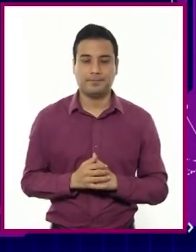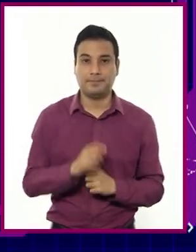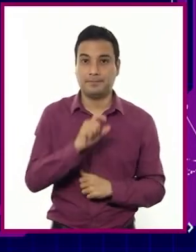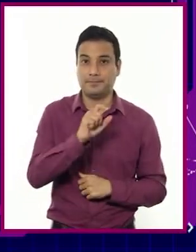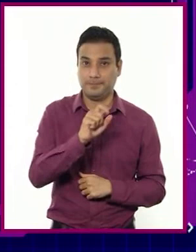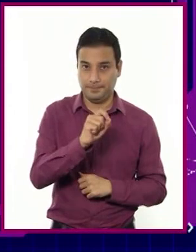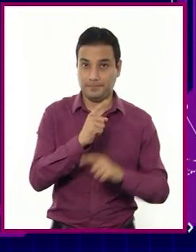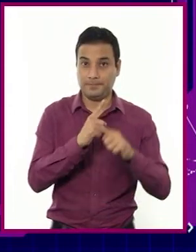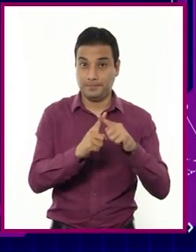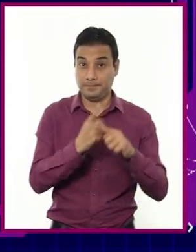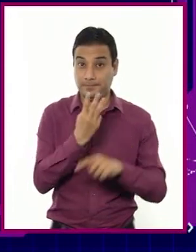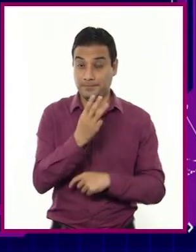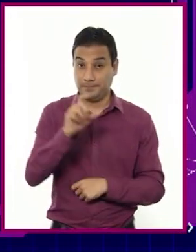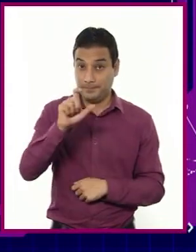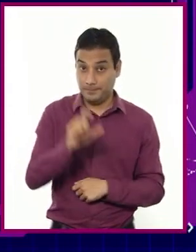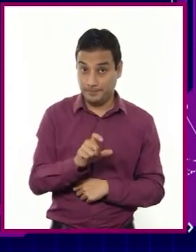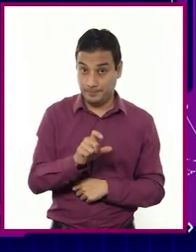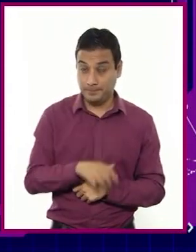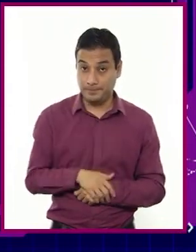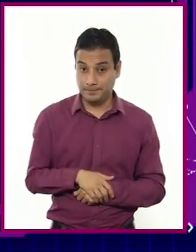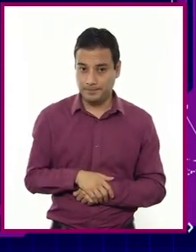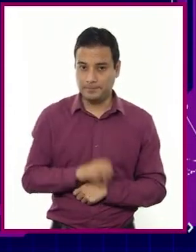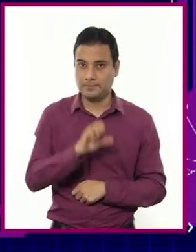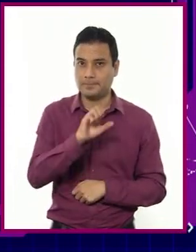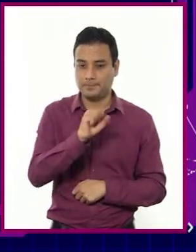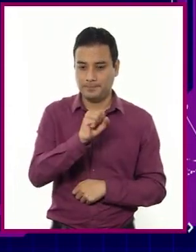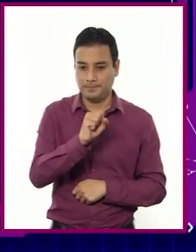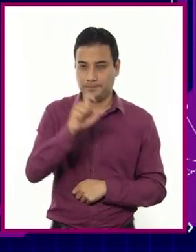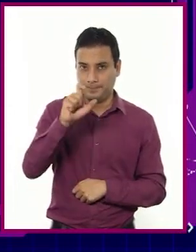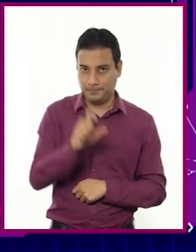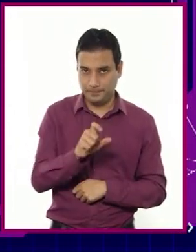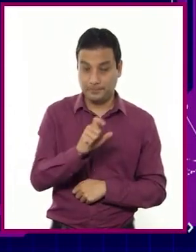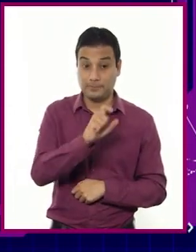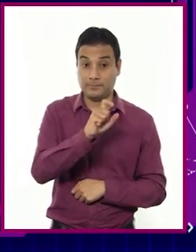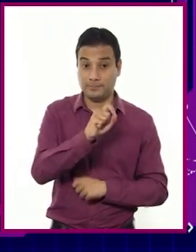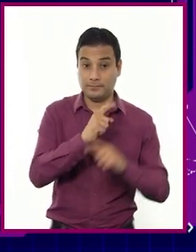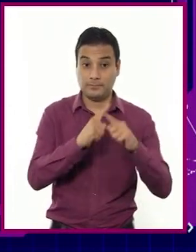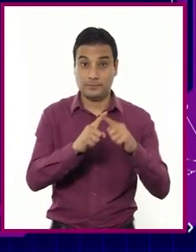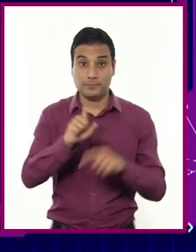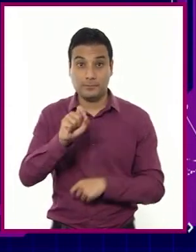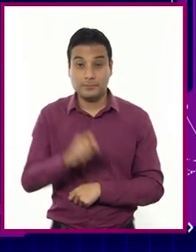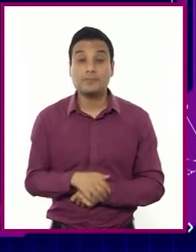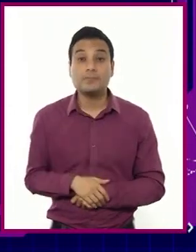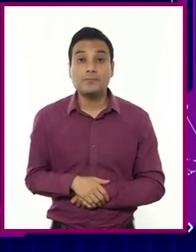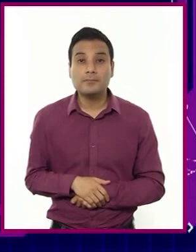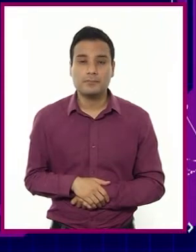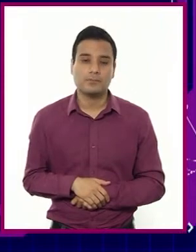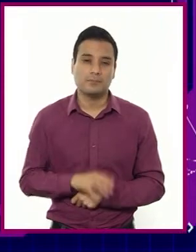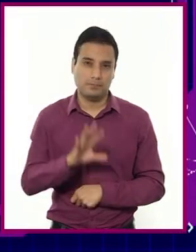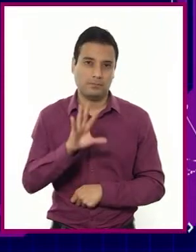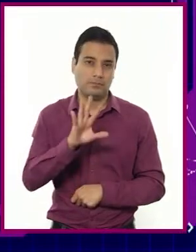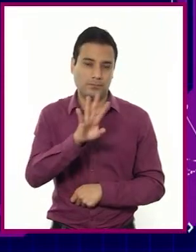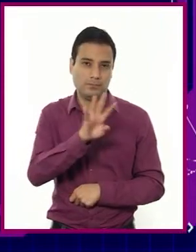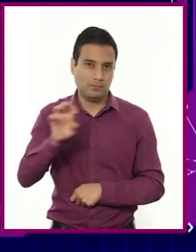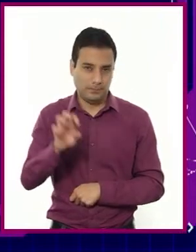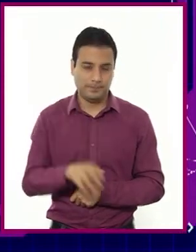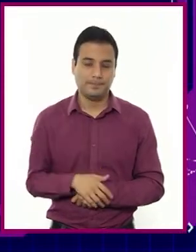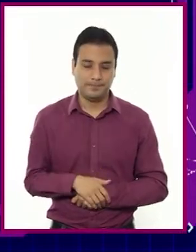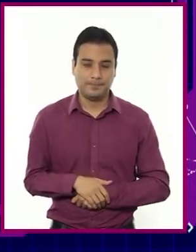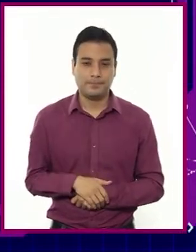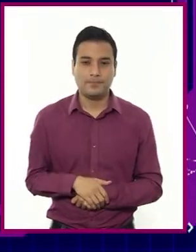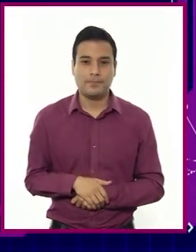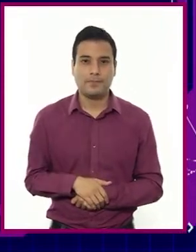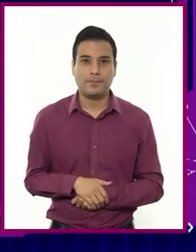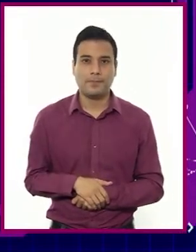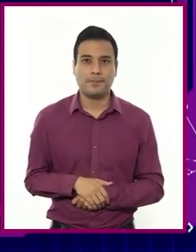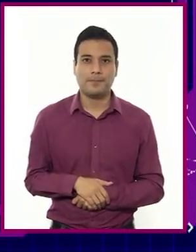por 3x que nos da como resultado 60x y 20 por 20, obteniendo 400.